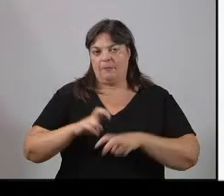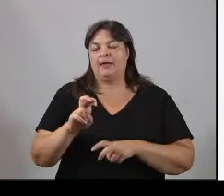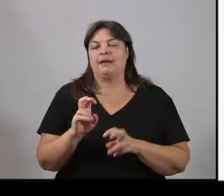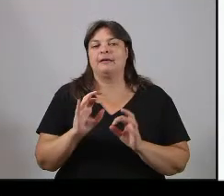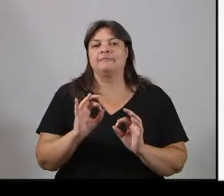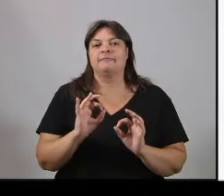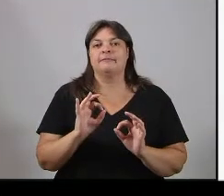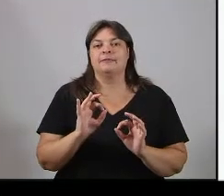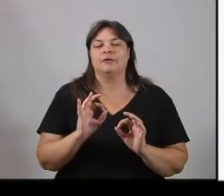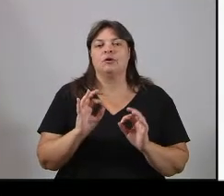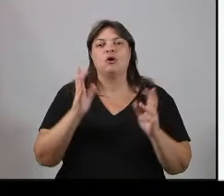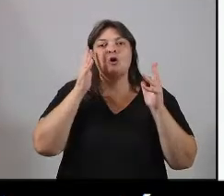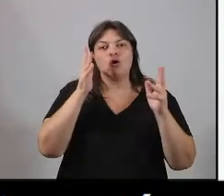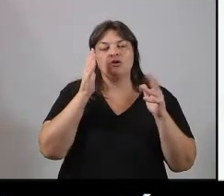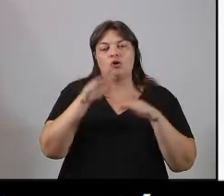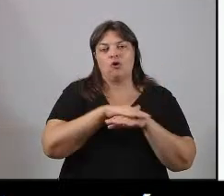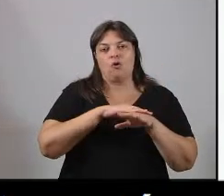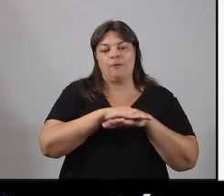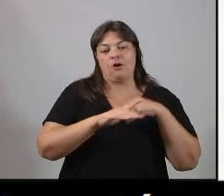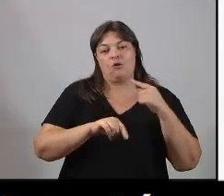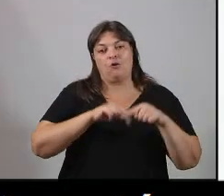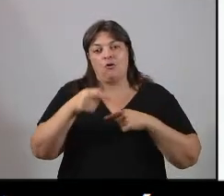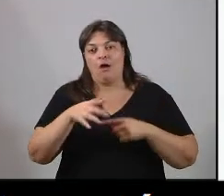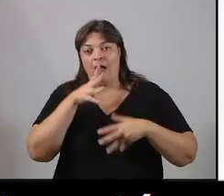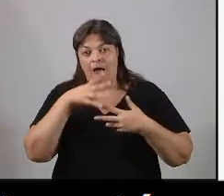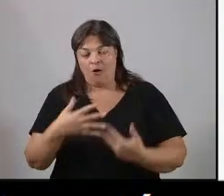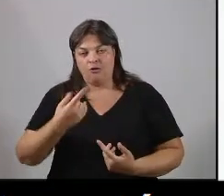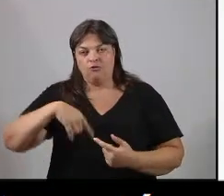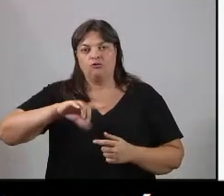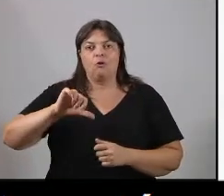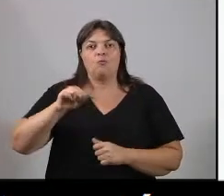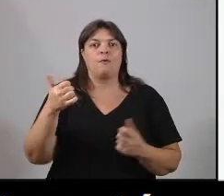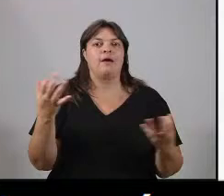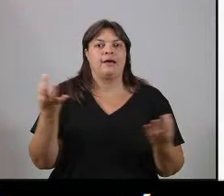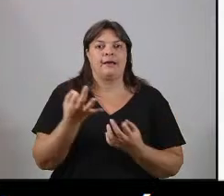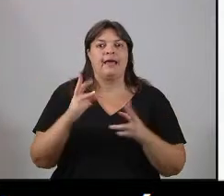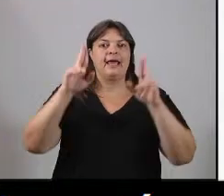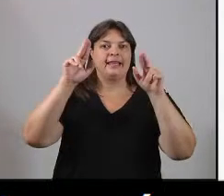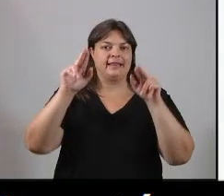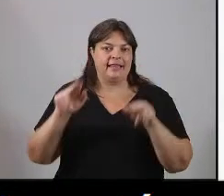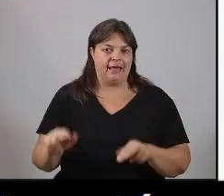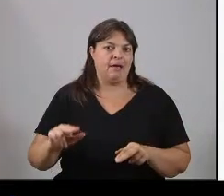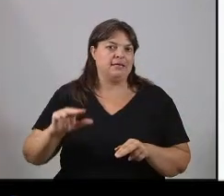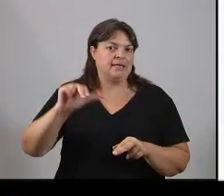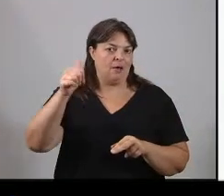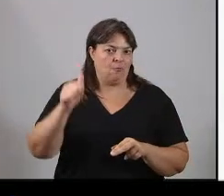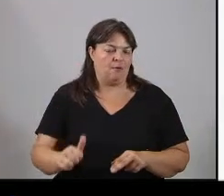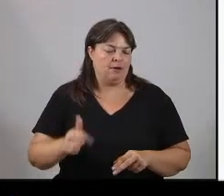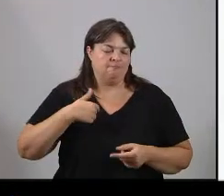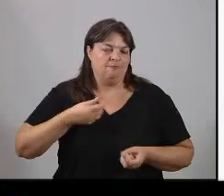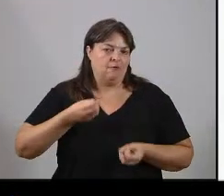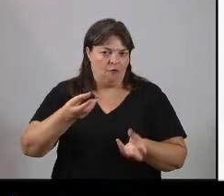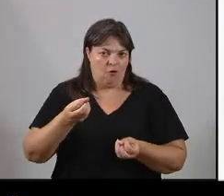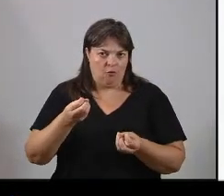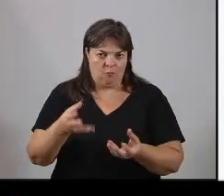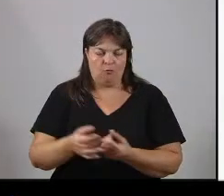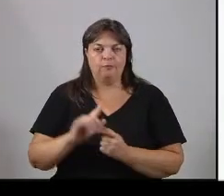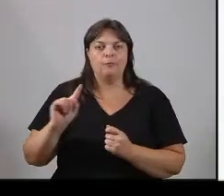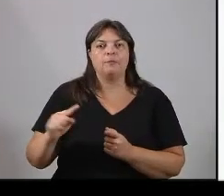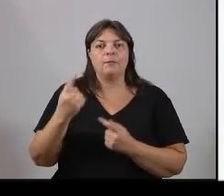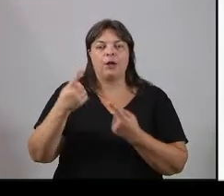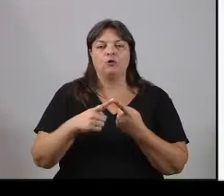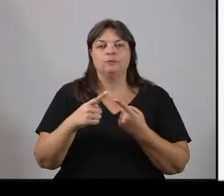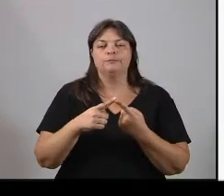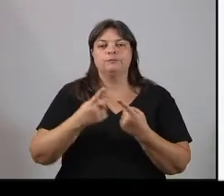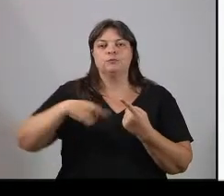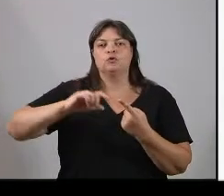celebración del Consejo de Gobierno, en el que hemos aprobado distintos asuntos de los que les paso a informar. El primero de ellos,